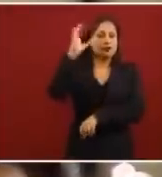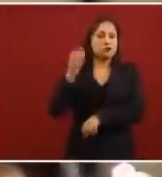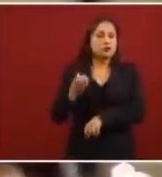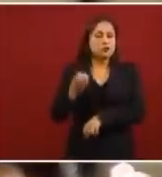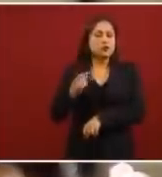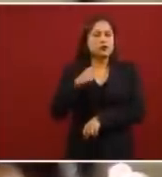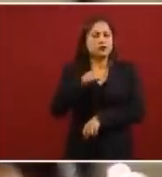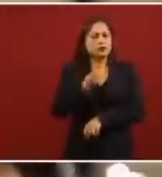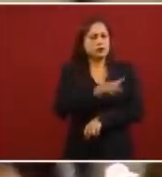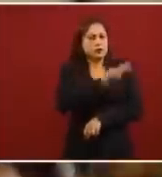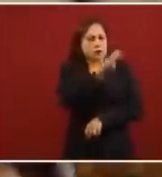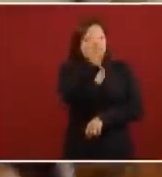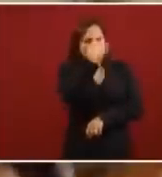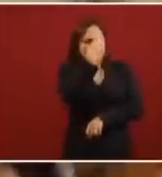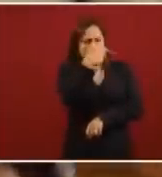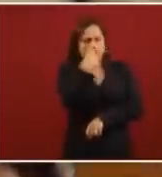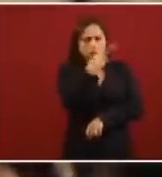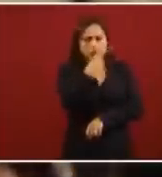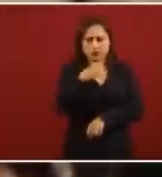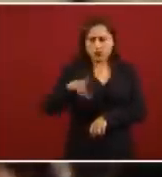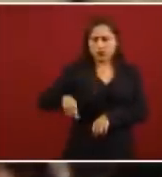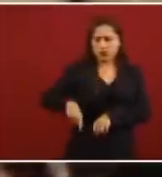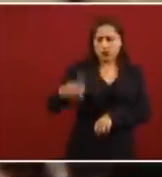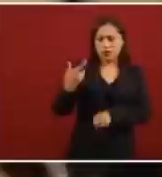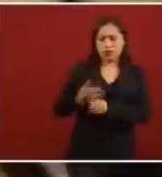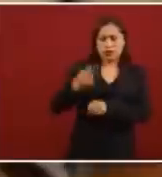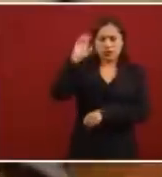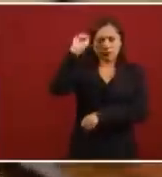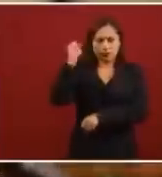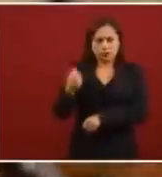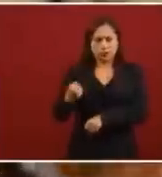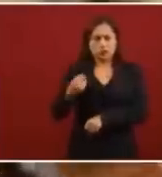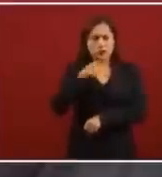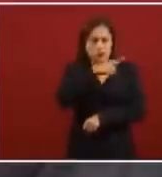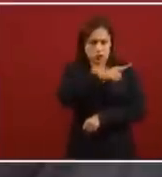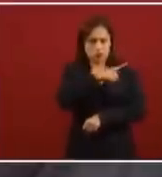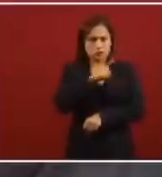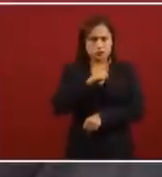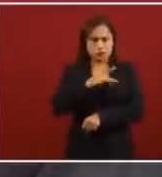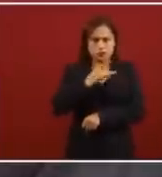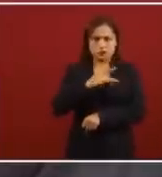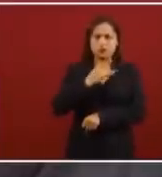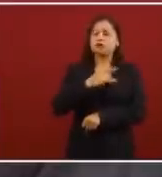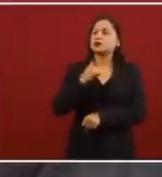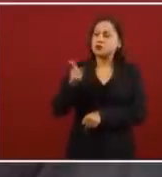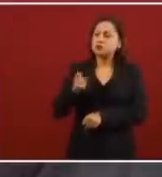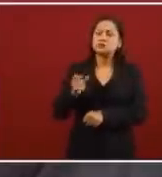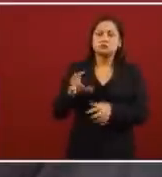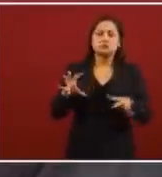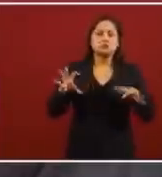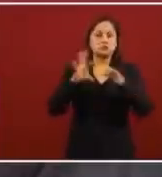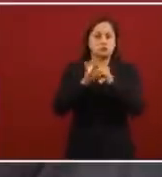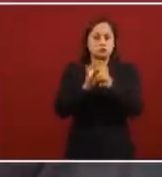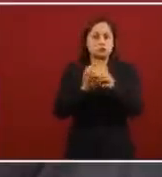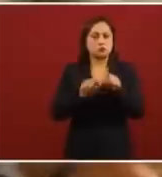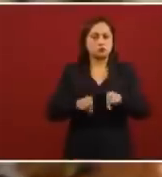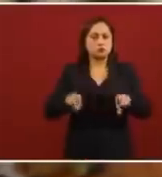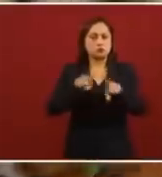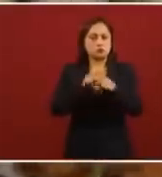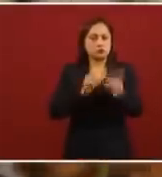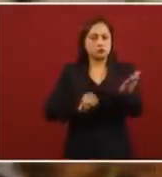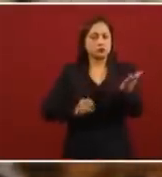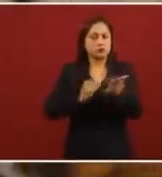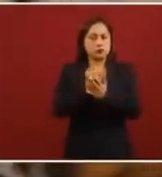comparte con todos tus amigos, dale click y pues nada, dale like para que llegue a más gente. ¿Qué te parece? ¿No? Nos vemos hasta la